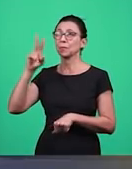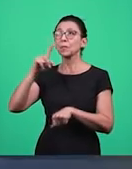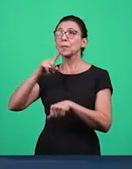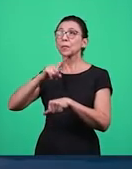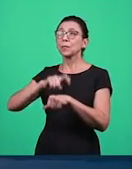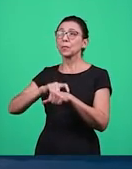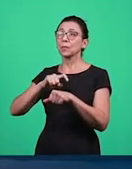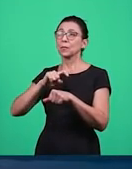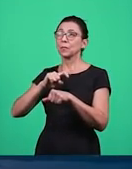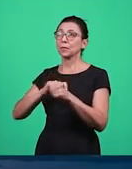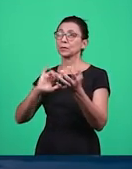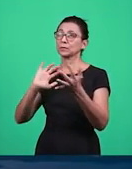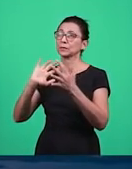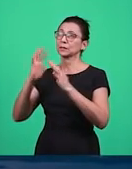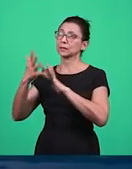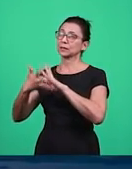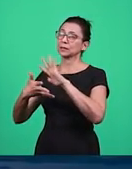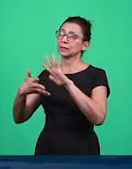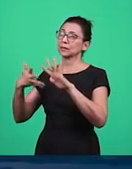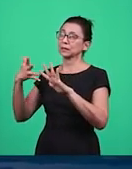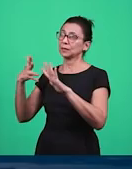Escuta a